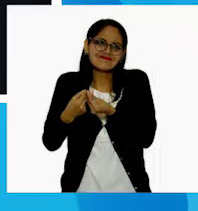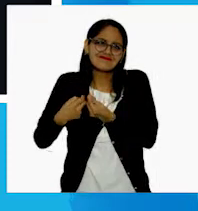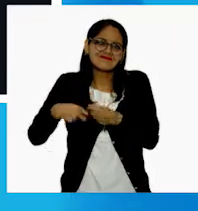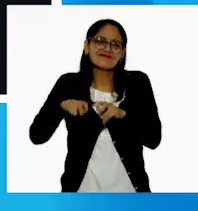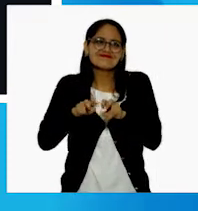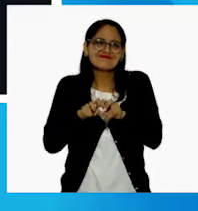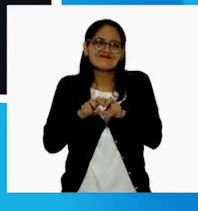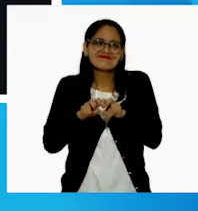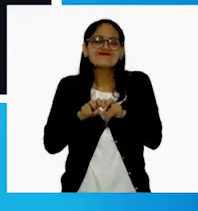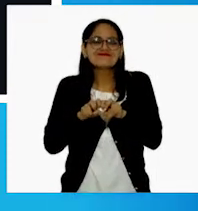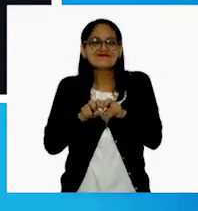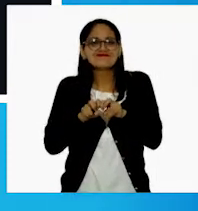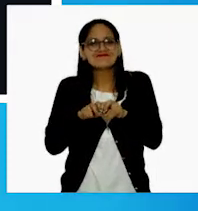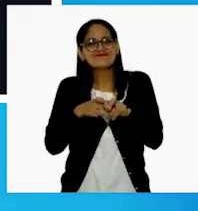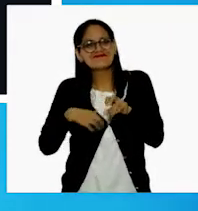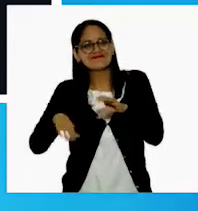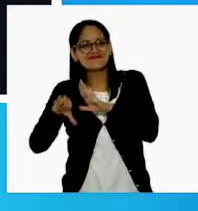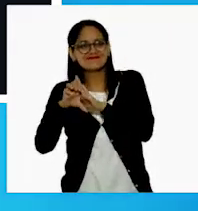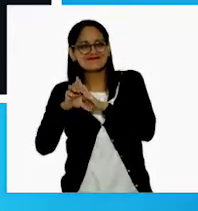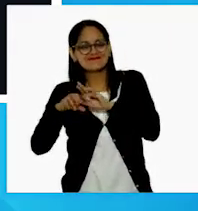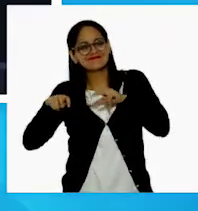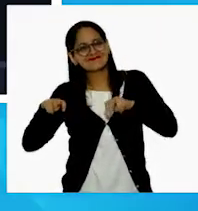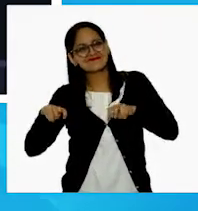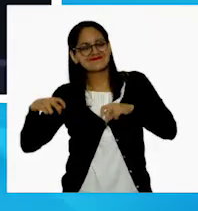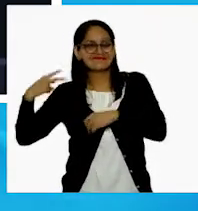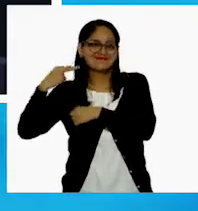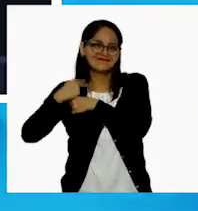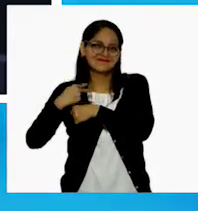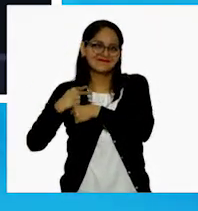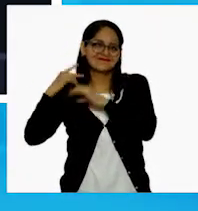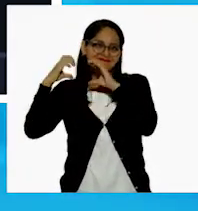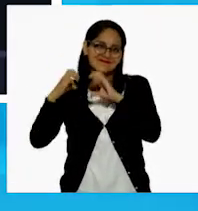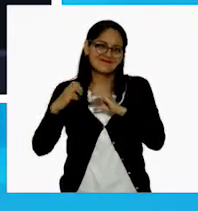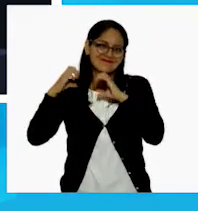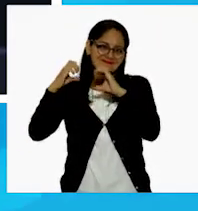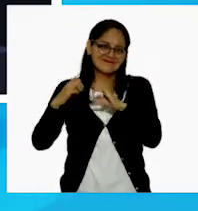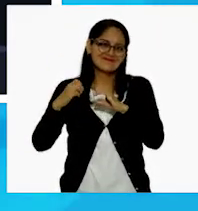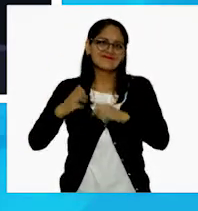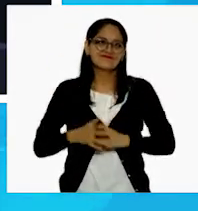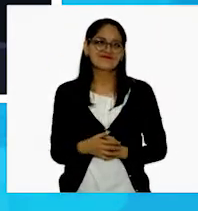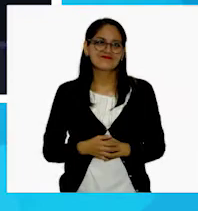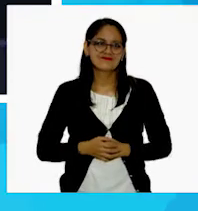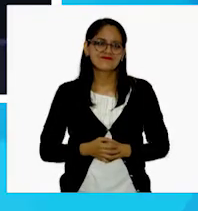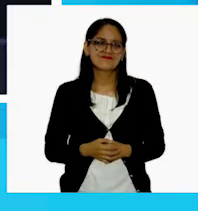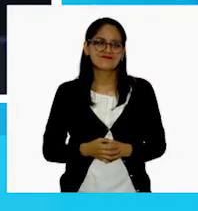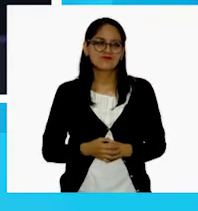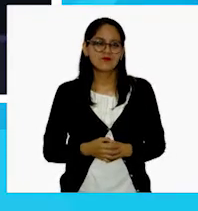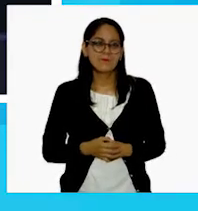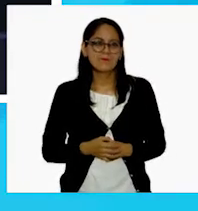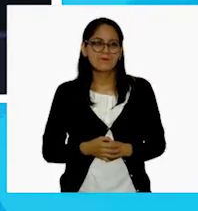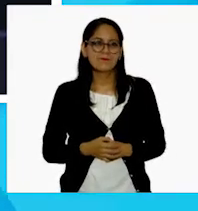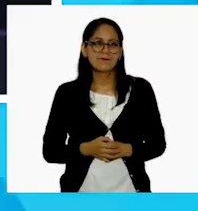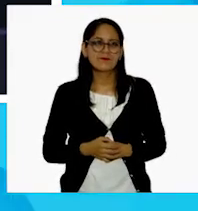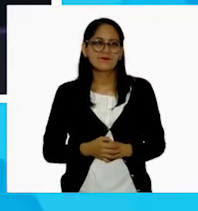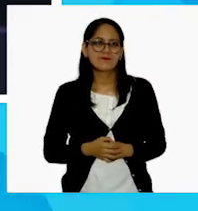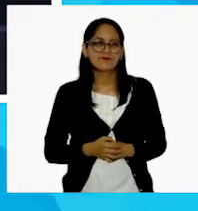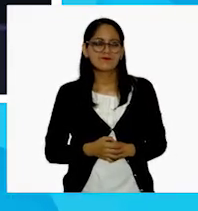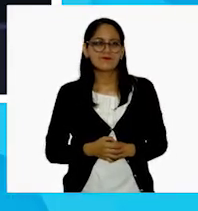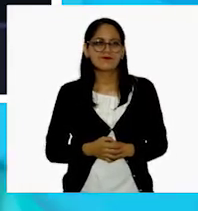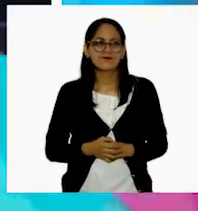el cuarto de junto, cuidándome junto.